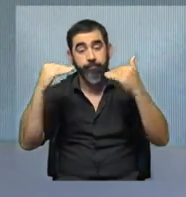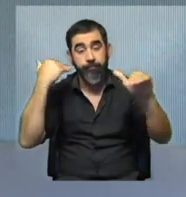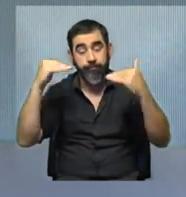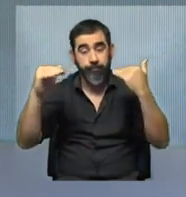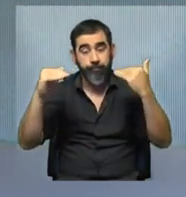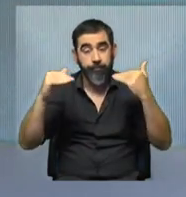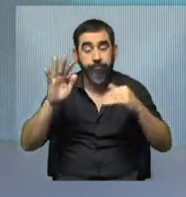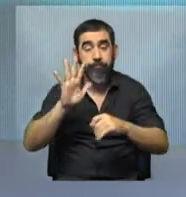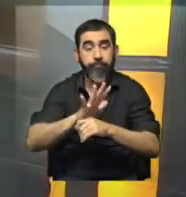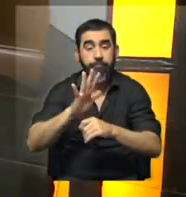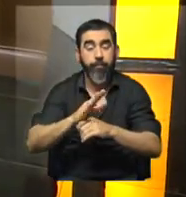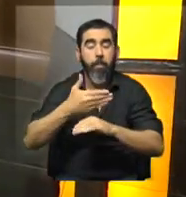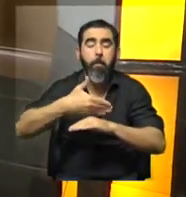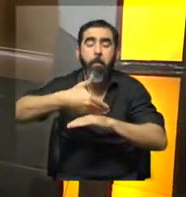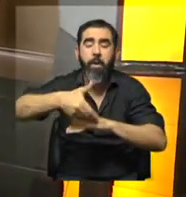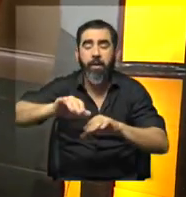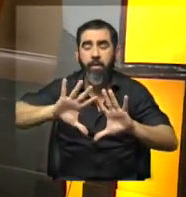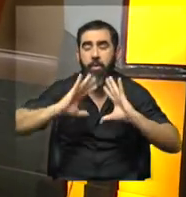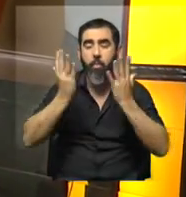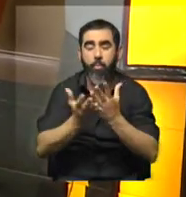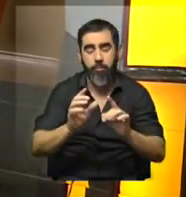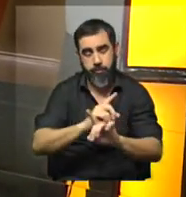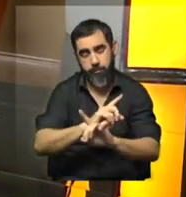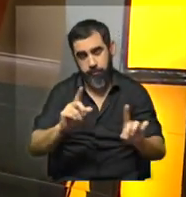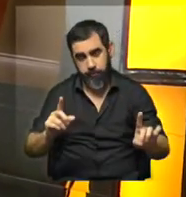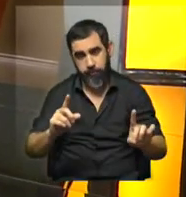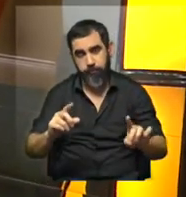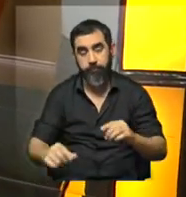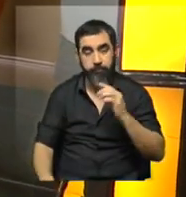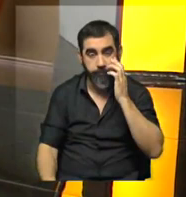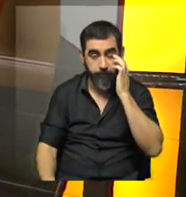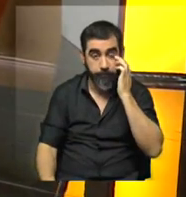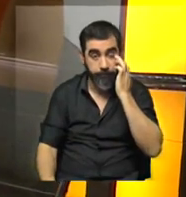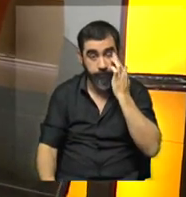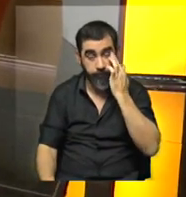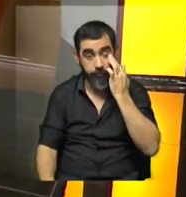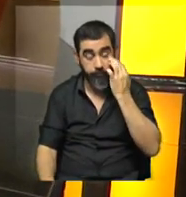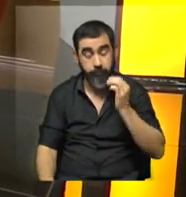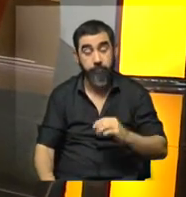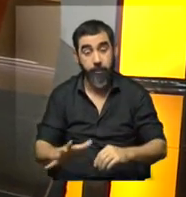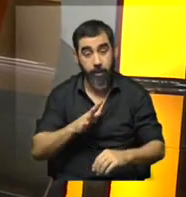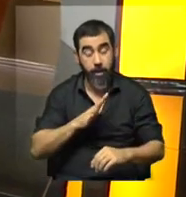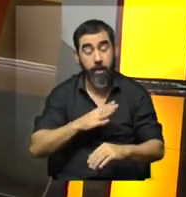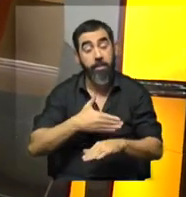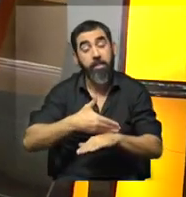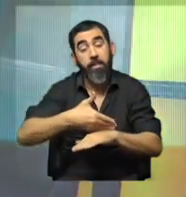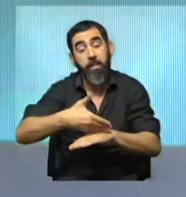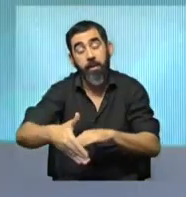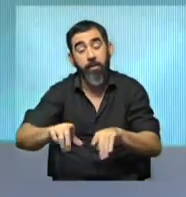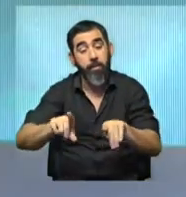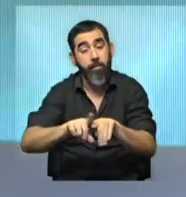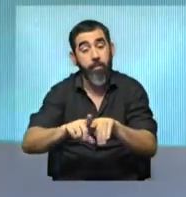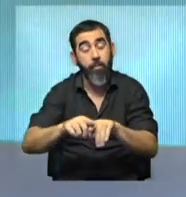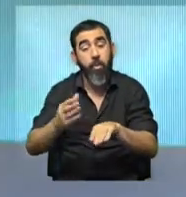son tipo los más tardíos del mundo reportados hasta el momento. No. Son tan tardíos como los